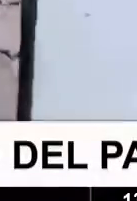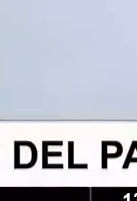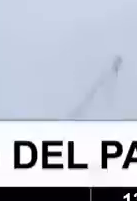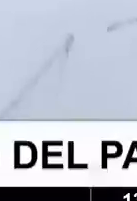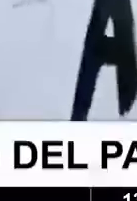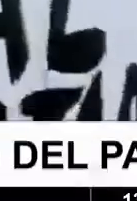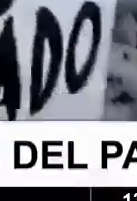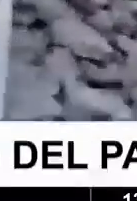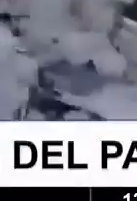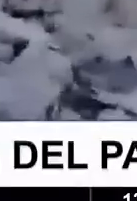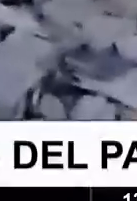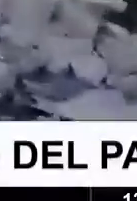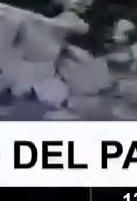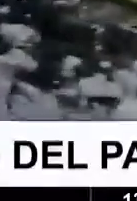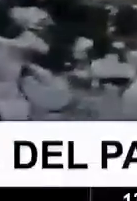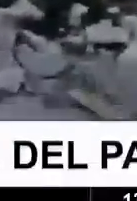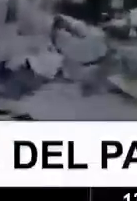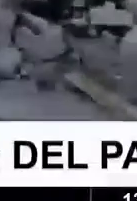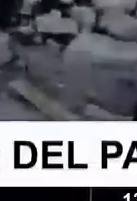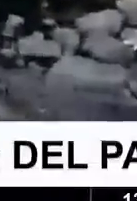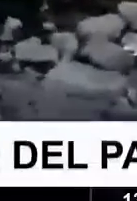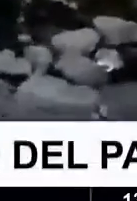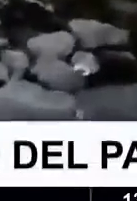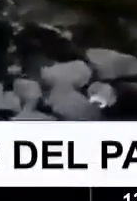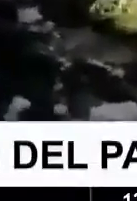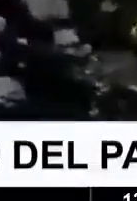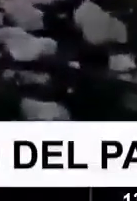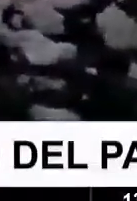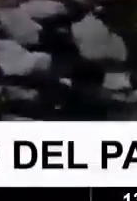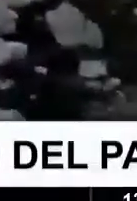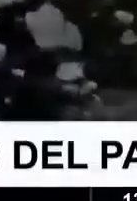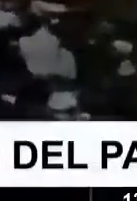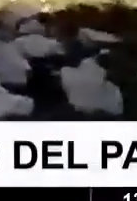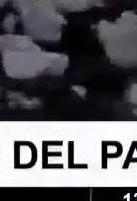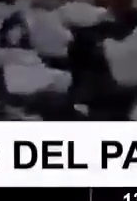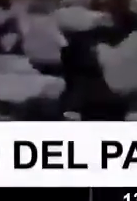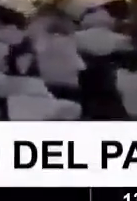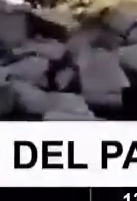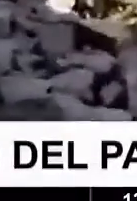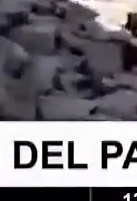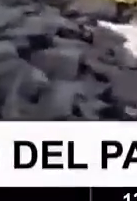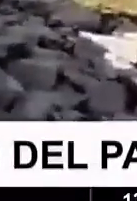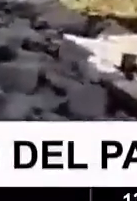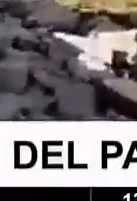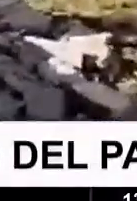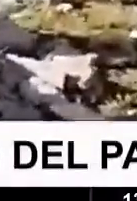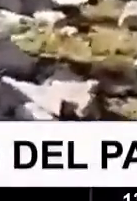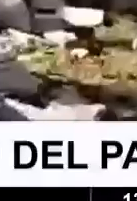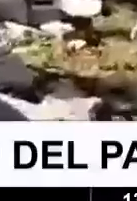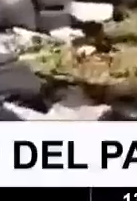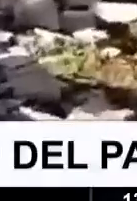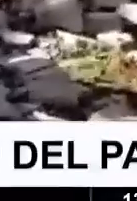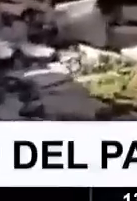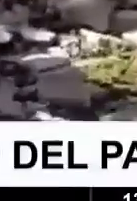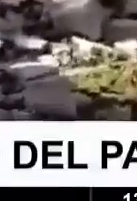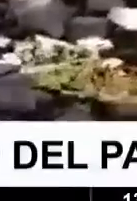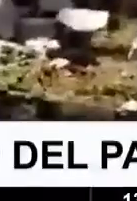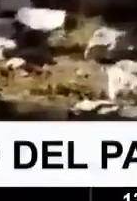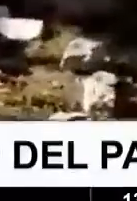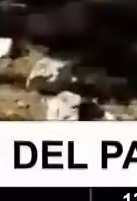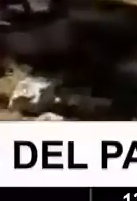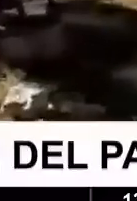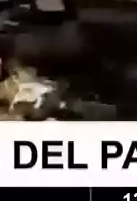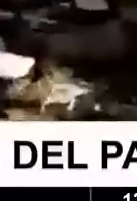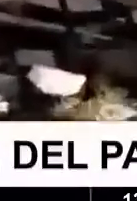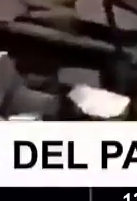la noche, porque finalmente saben que va y que van a ser quien lo haya hecho, digamos. No fue el municipio, ahí tendrán, yo no sé quién habrá sido en realidad. En